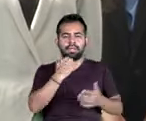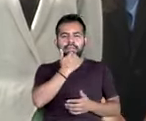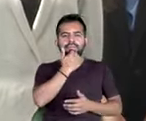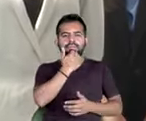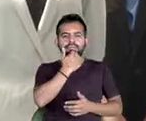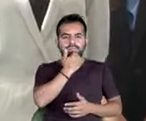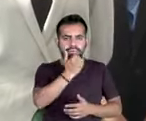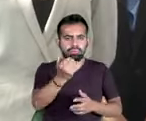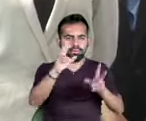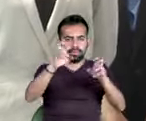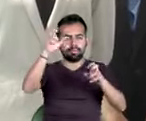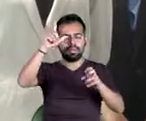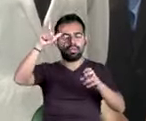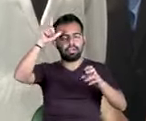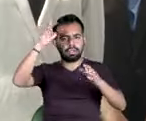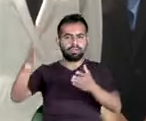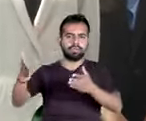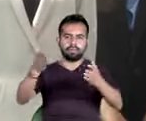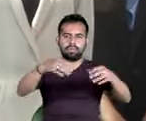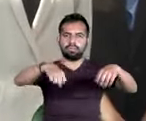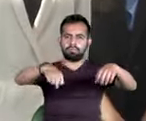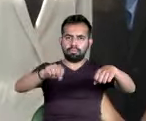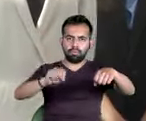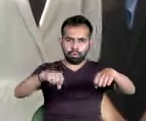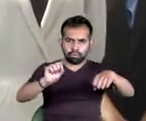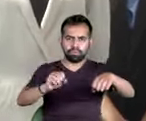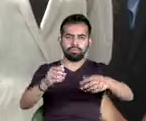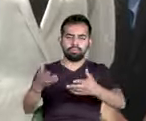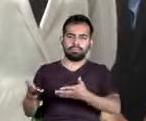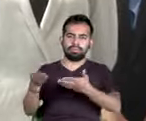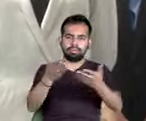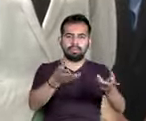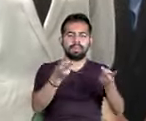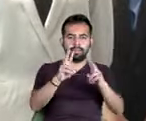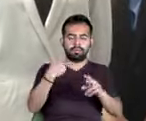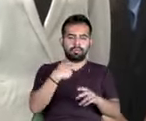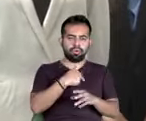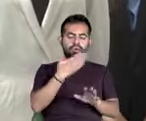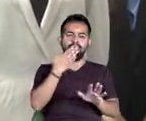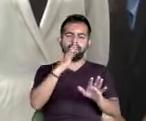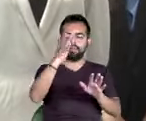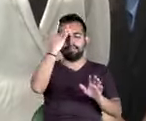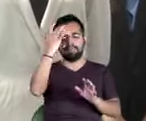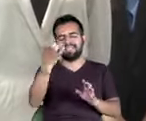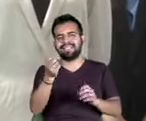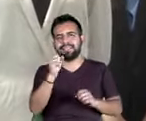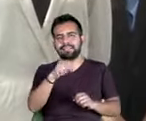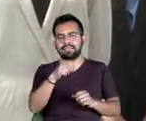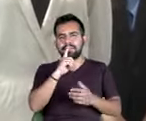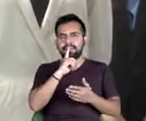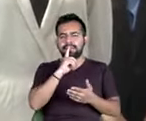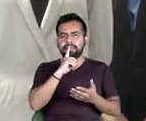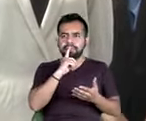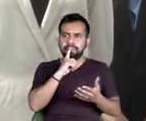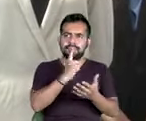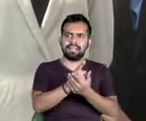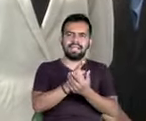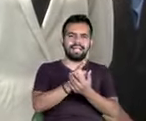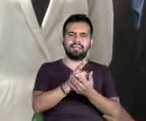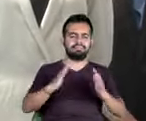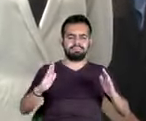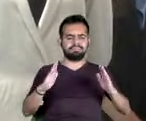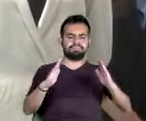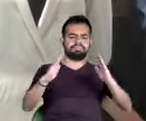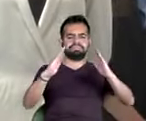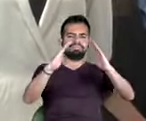una nueva dotación de material logístico, entre ellos motocicletas. Nos hemos comprometido que si tenemos que adecuar, porque mire, aquí tenemos... Es una pirámide con